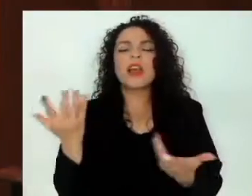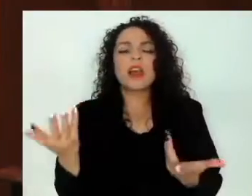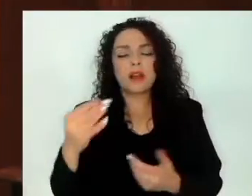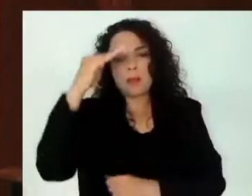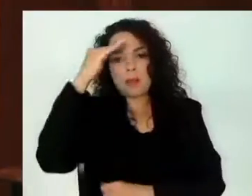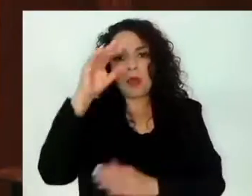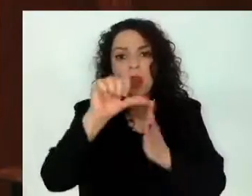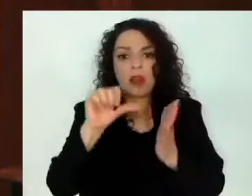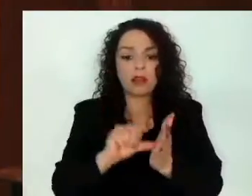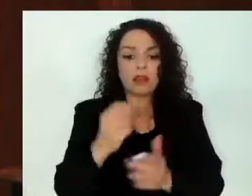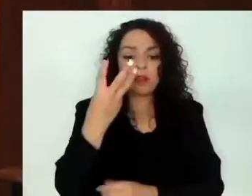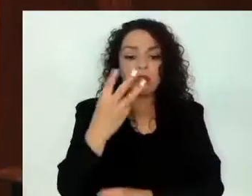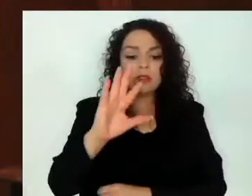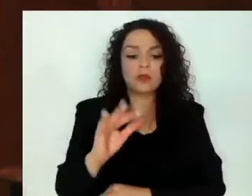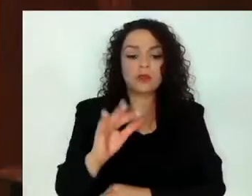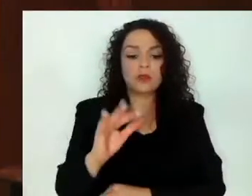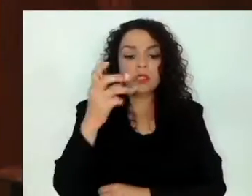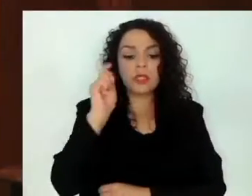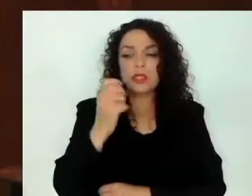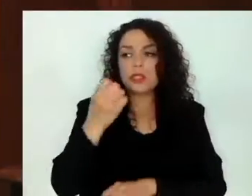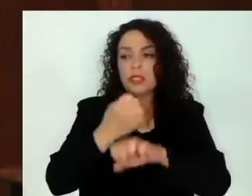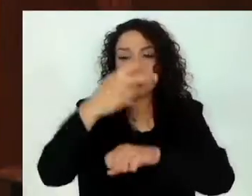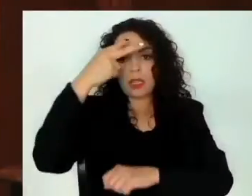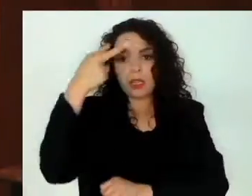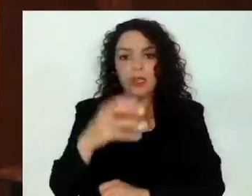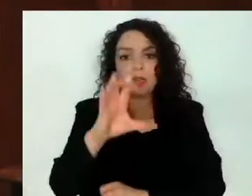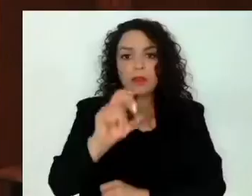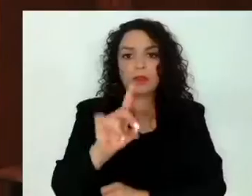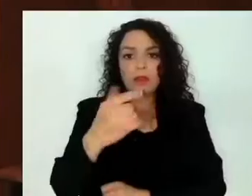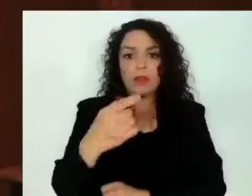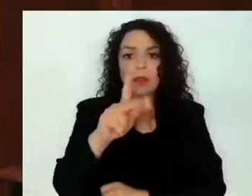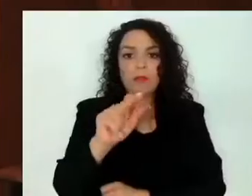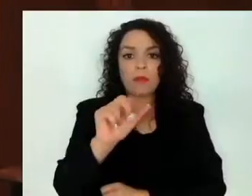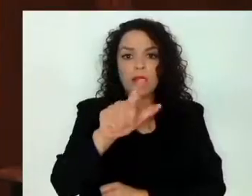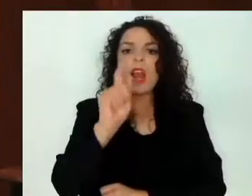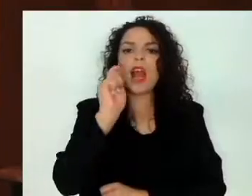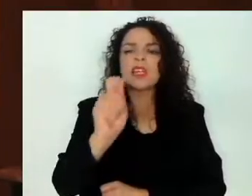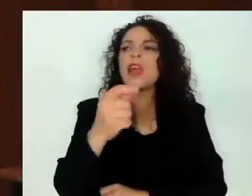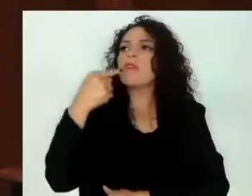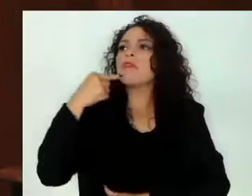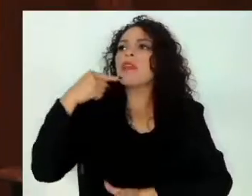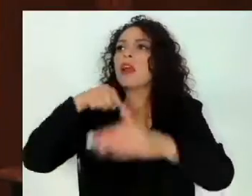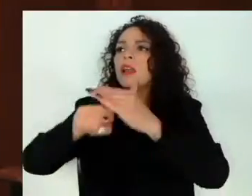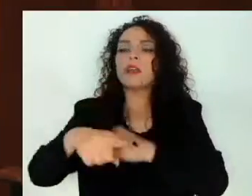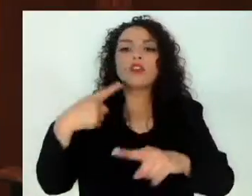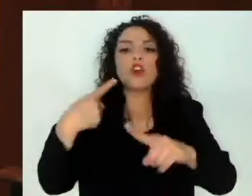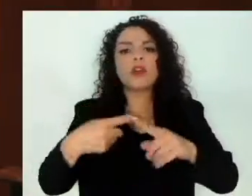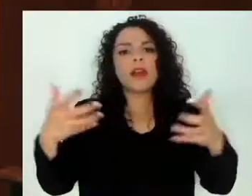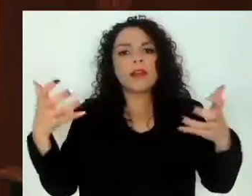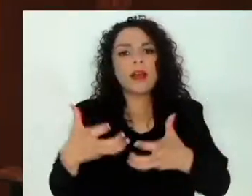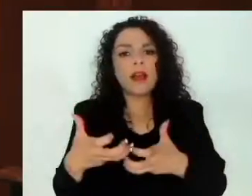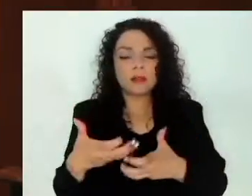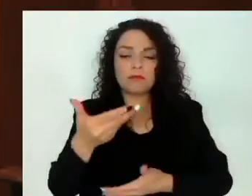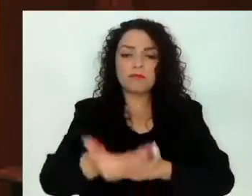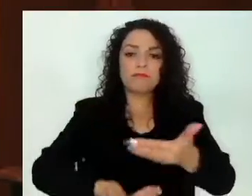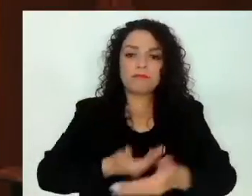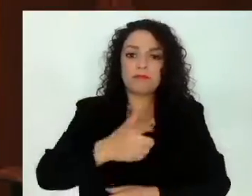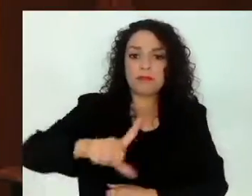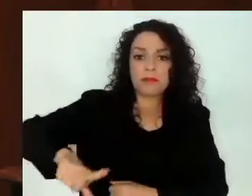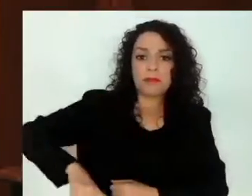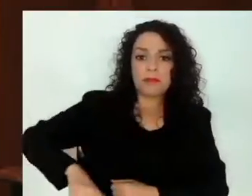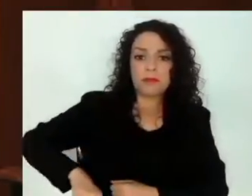del Código Penal del Estado de México, sobre delitos cometidos por servidoras y servidores públicos de